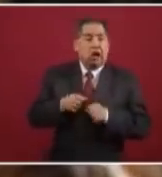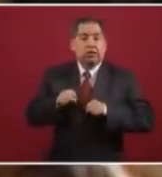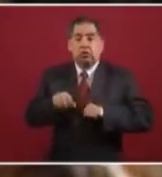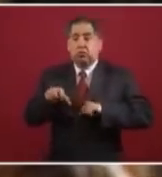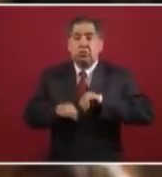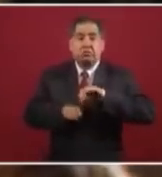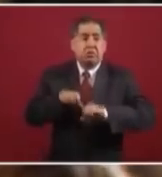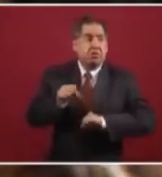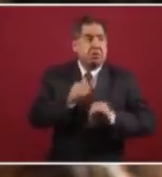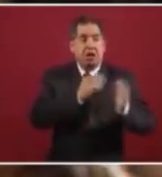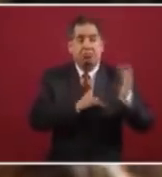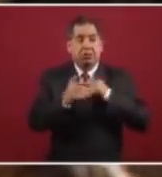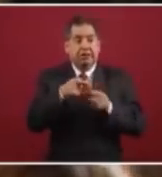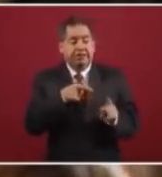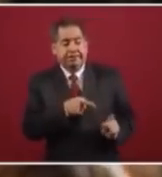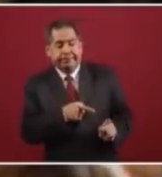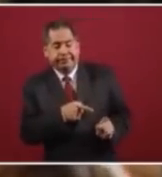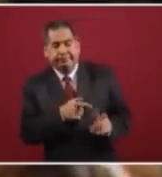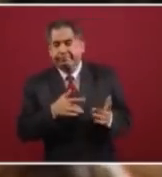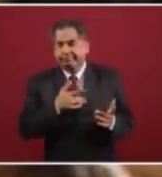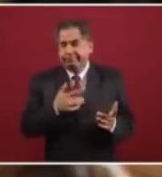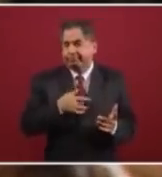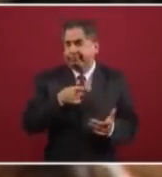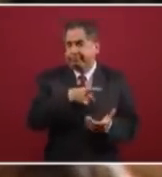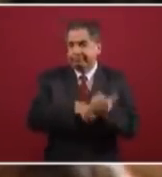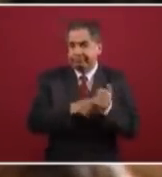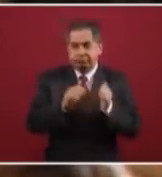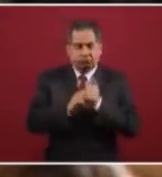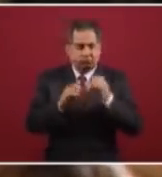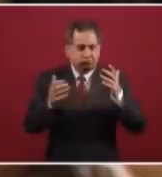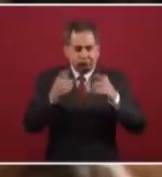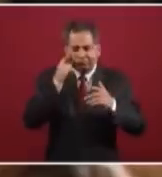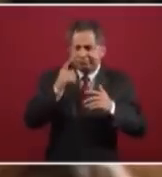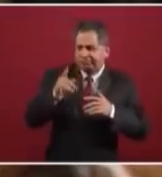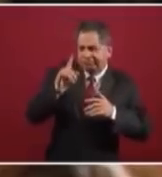la prosperidad, compartiendo está en terapia